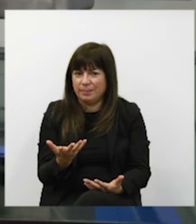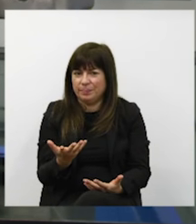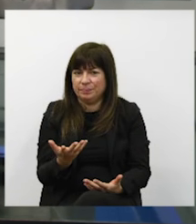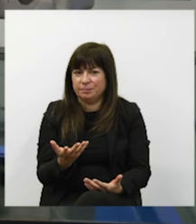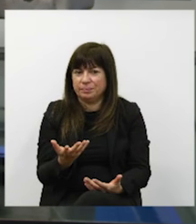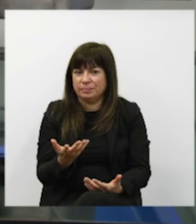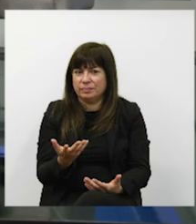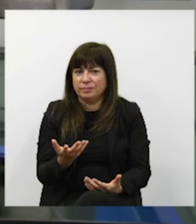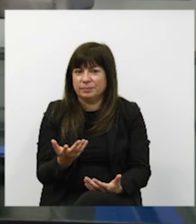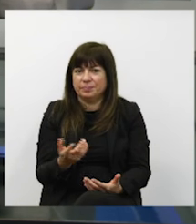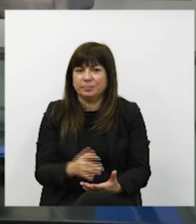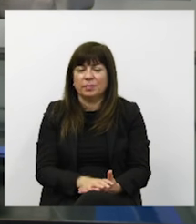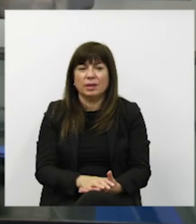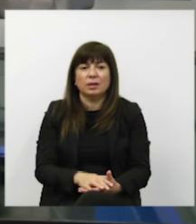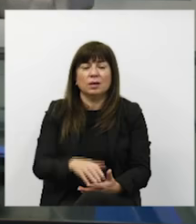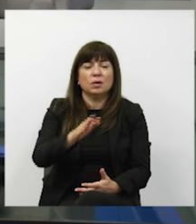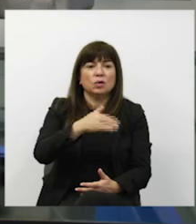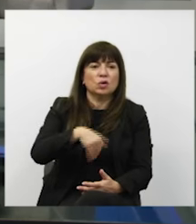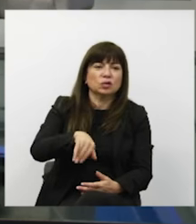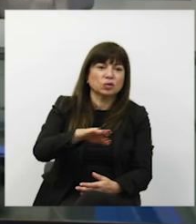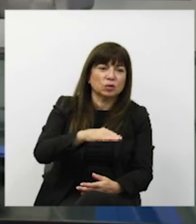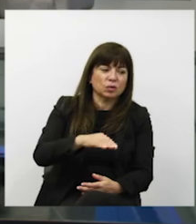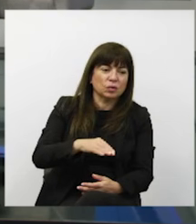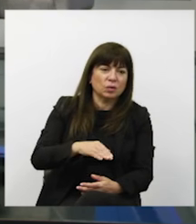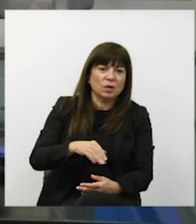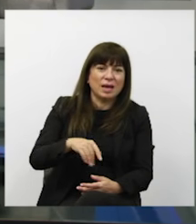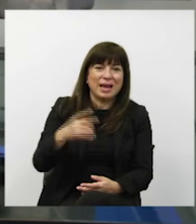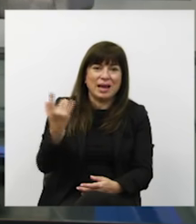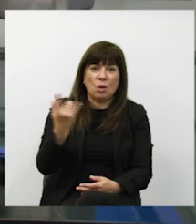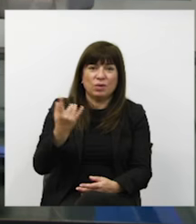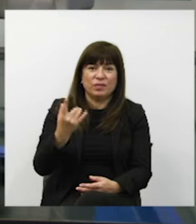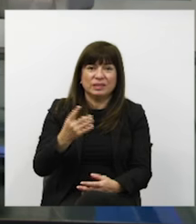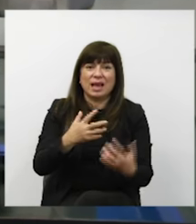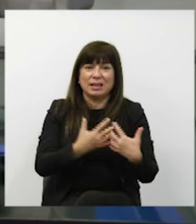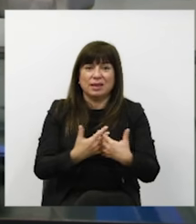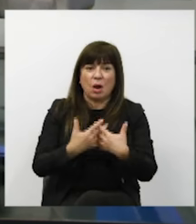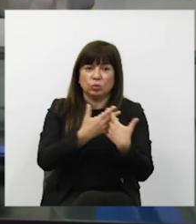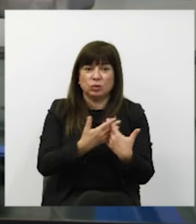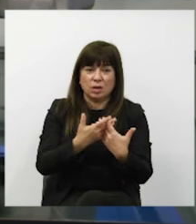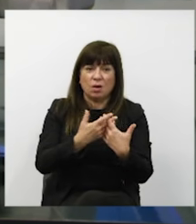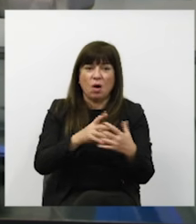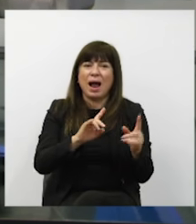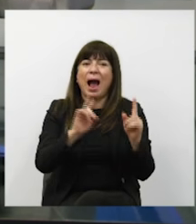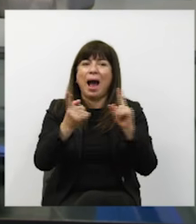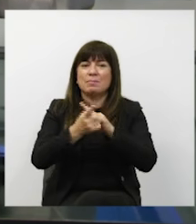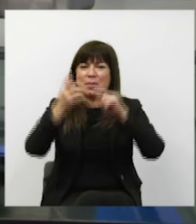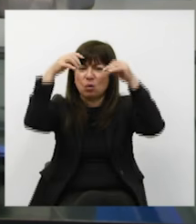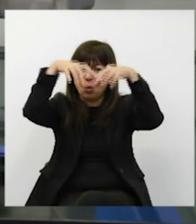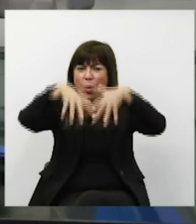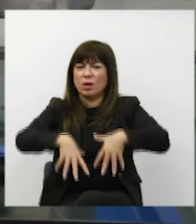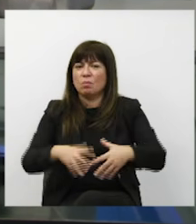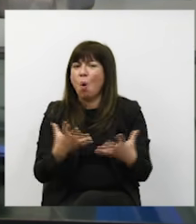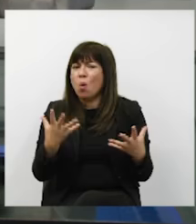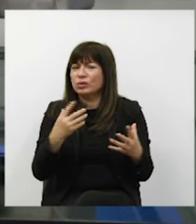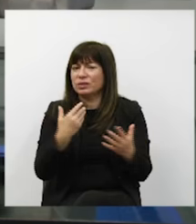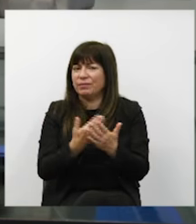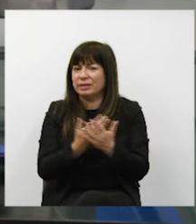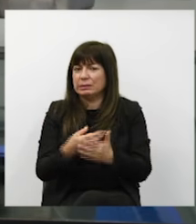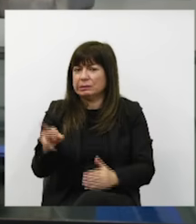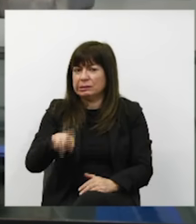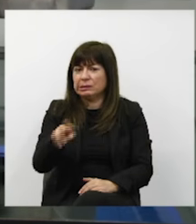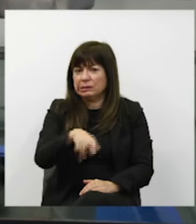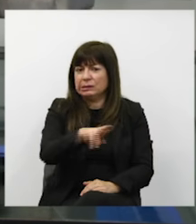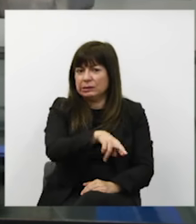tan complicado, ¿verdad? O sea, nosotros acá en la Universidad de California cambiamos los currículos con mucha frecuencia.